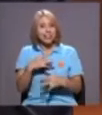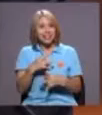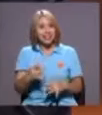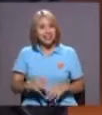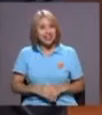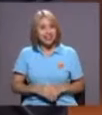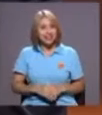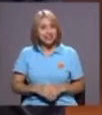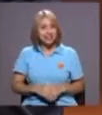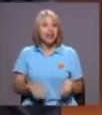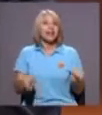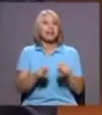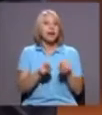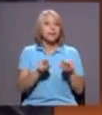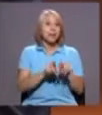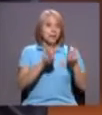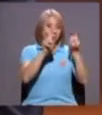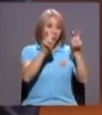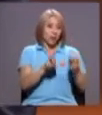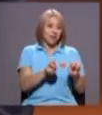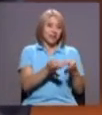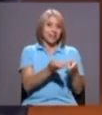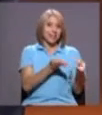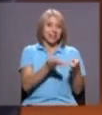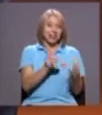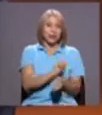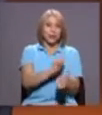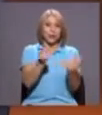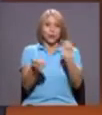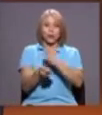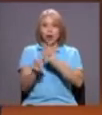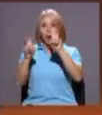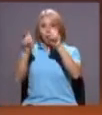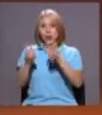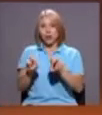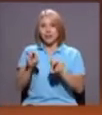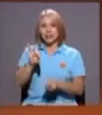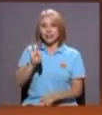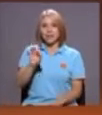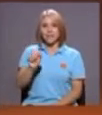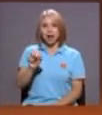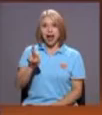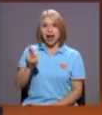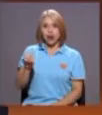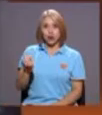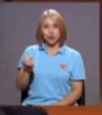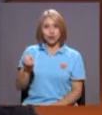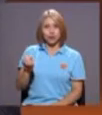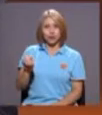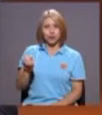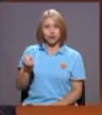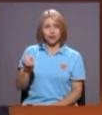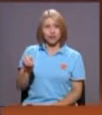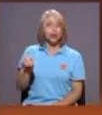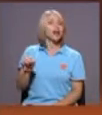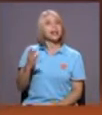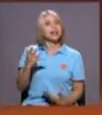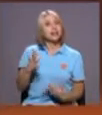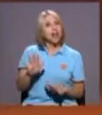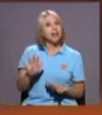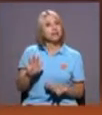las pruebas de bachillerato a las pruebas FARO, como más bien un año antes, ya no